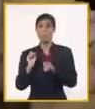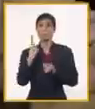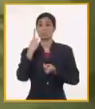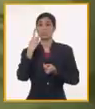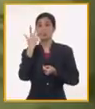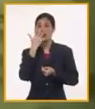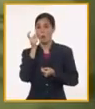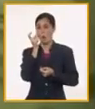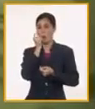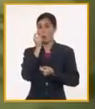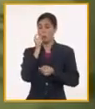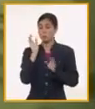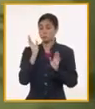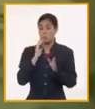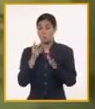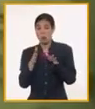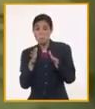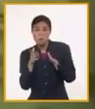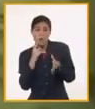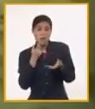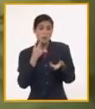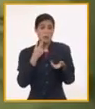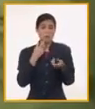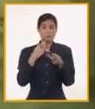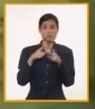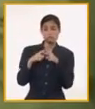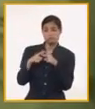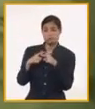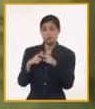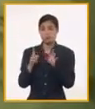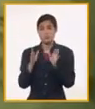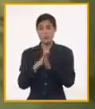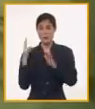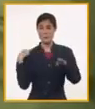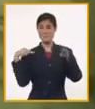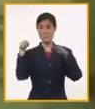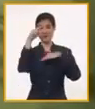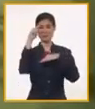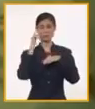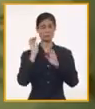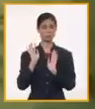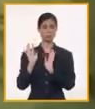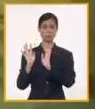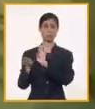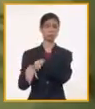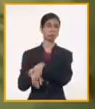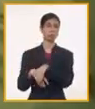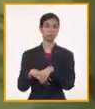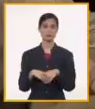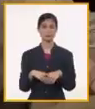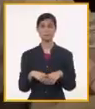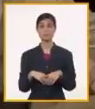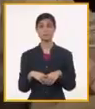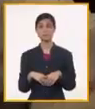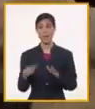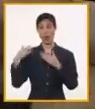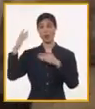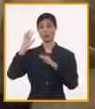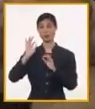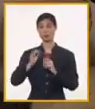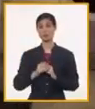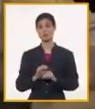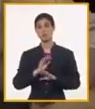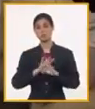ahí. El que era ministro no se ocupaba mucho de eso, nombrado en aquella época. Entonces, bueno, yo con